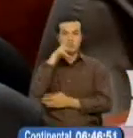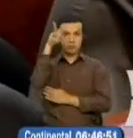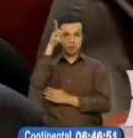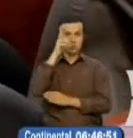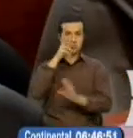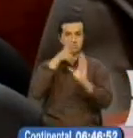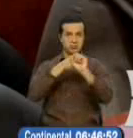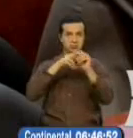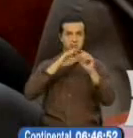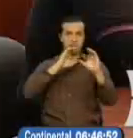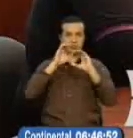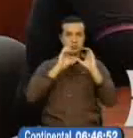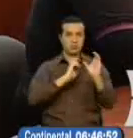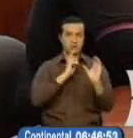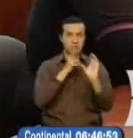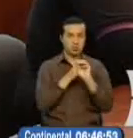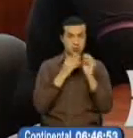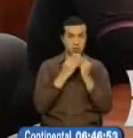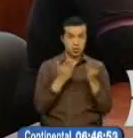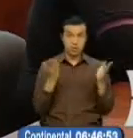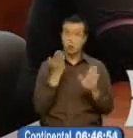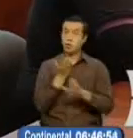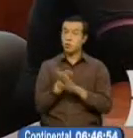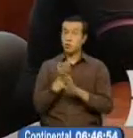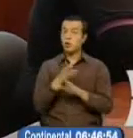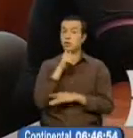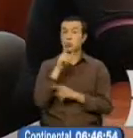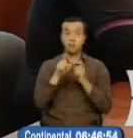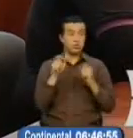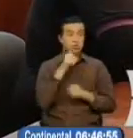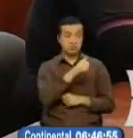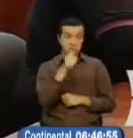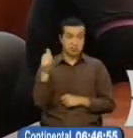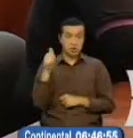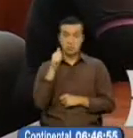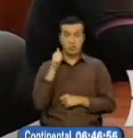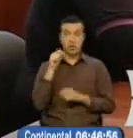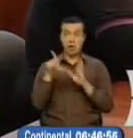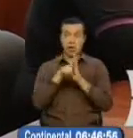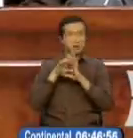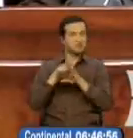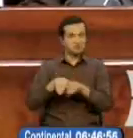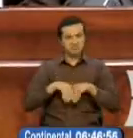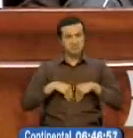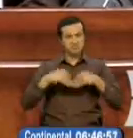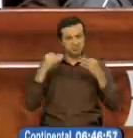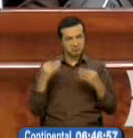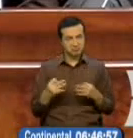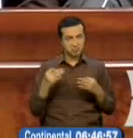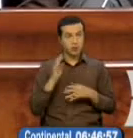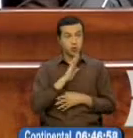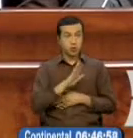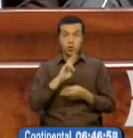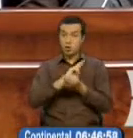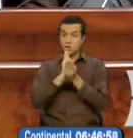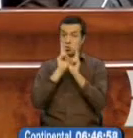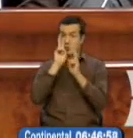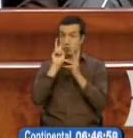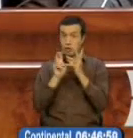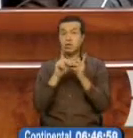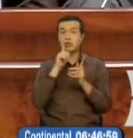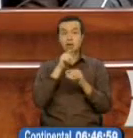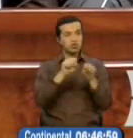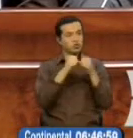relacionados con la comunicación. Ellos proponen que sea la ciudadanía la que se empodere de esta ley y que sus posibles reformas surjan de